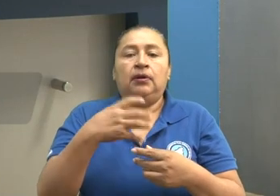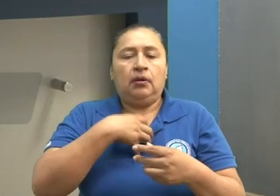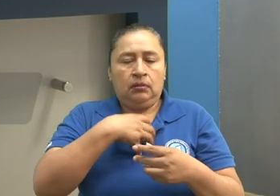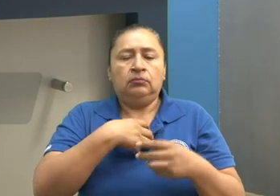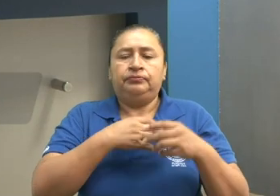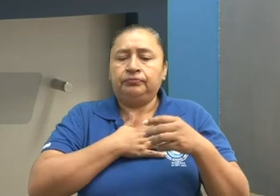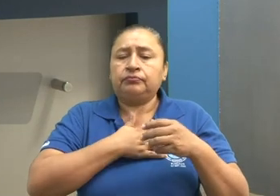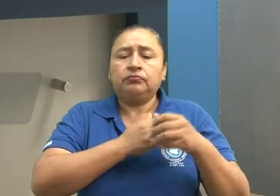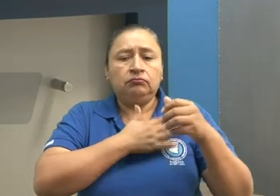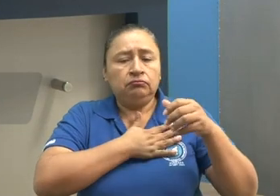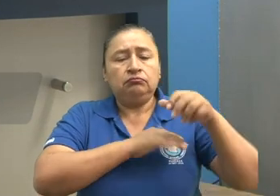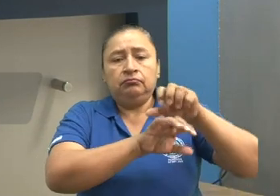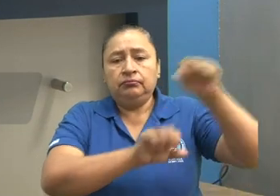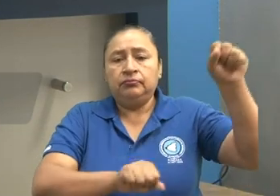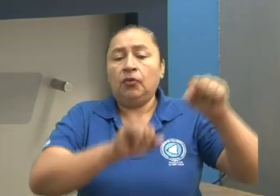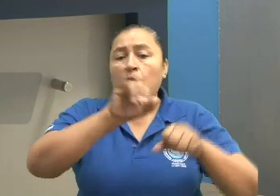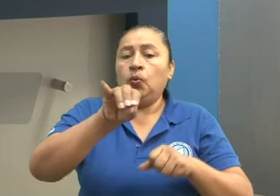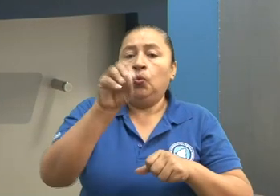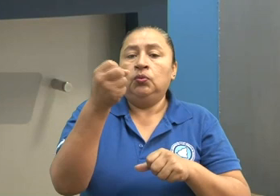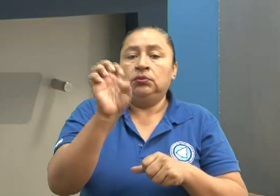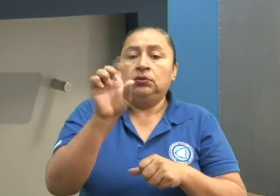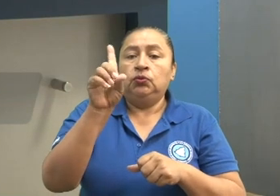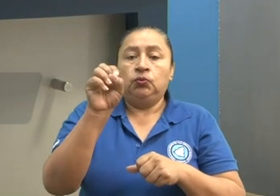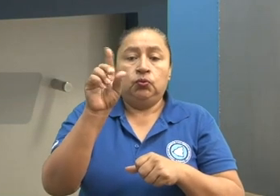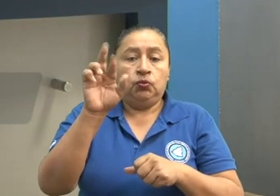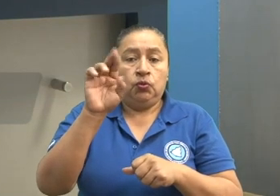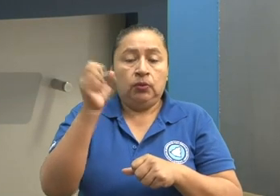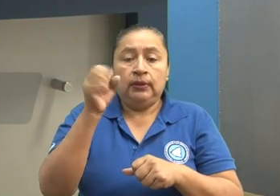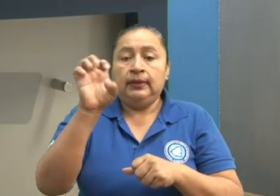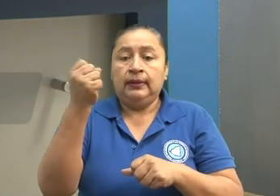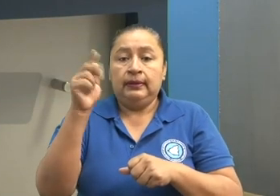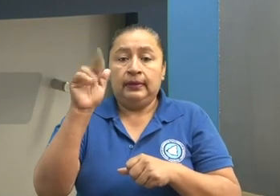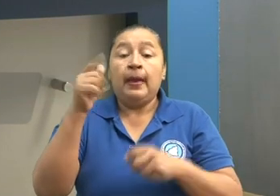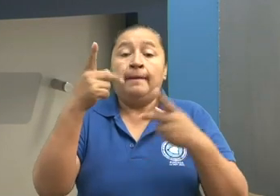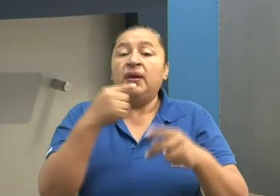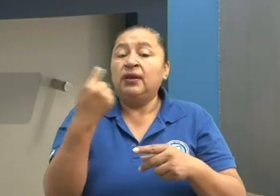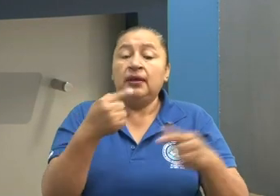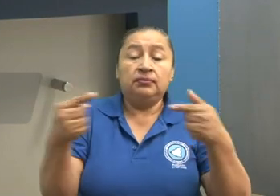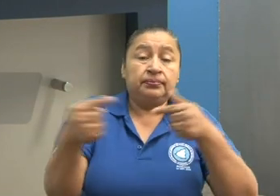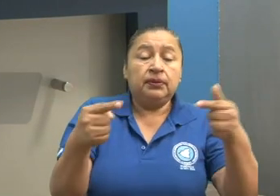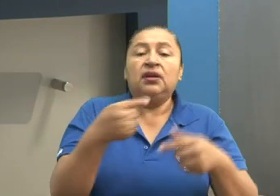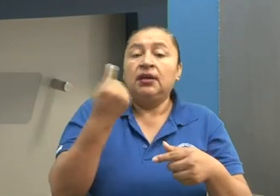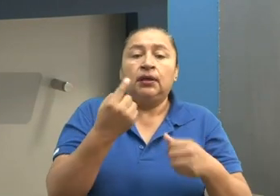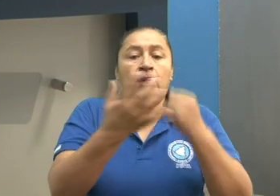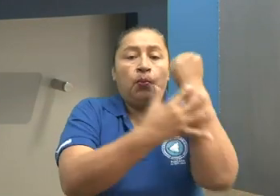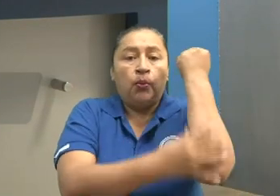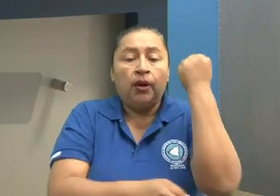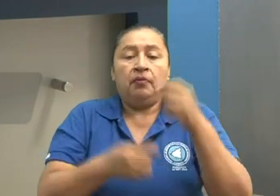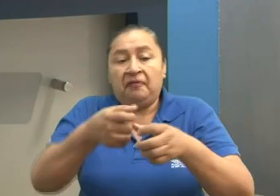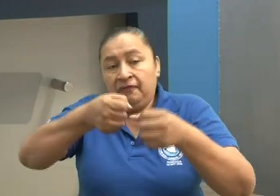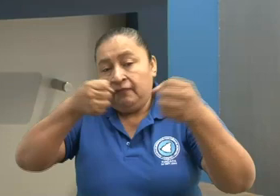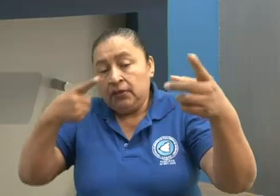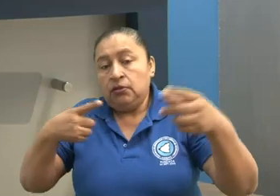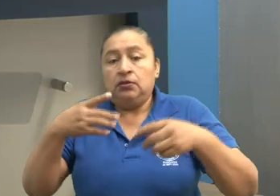ya por José Dolores Estrada en aquel momento, pero quienes estaban protagonizando en el campo de batalla era el pueblo, eran los flecheros